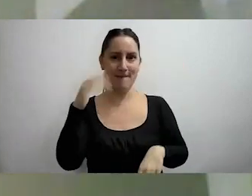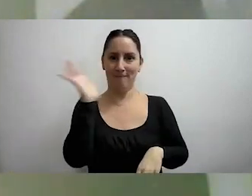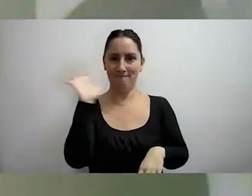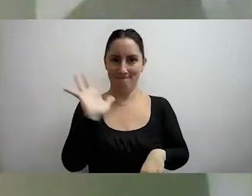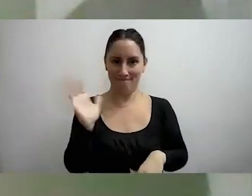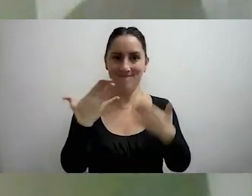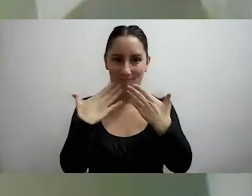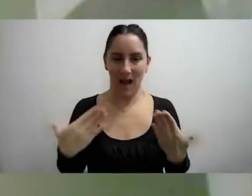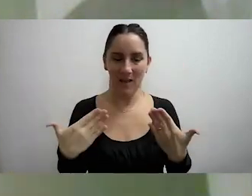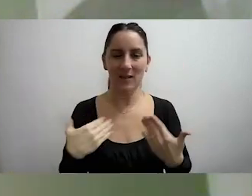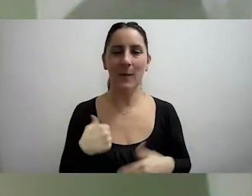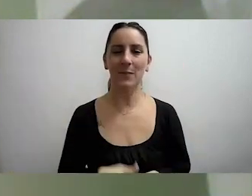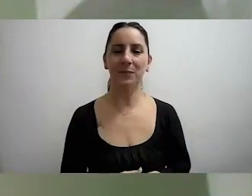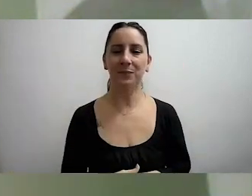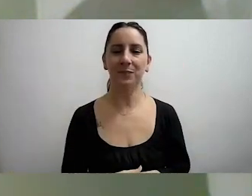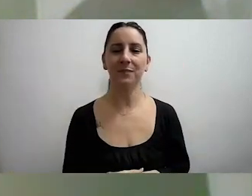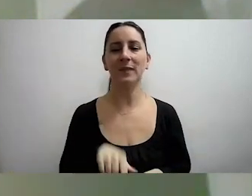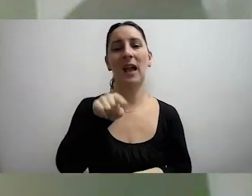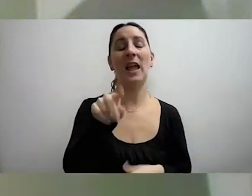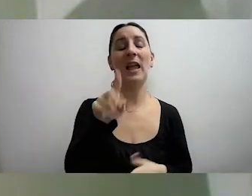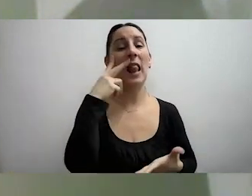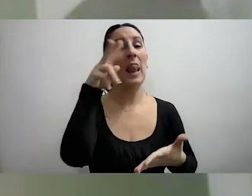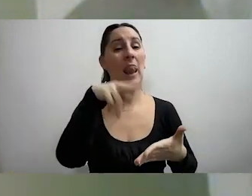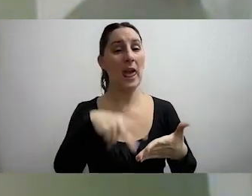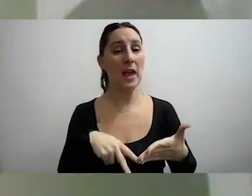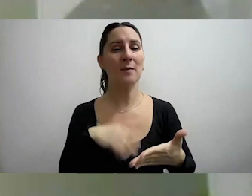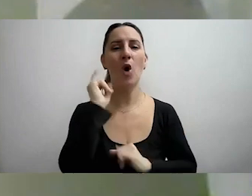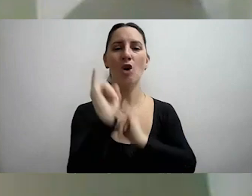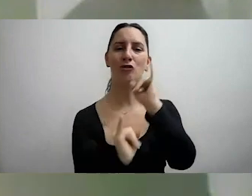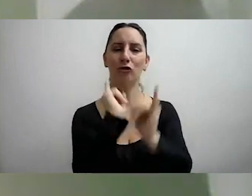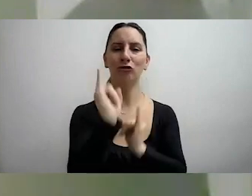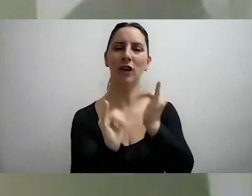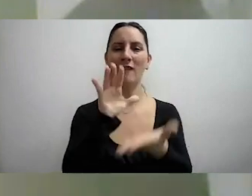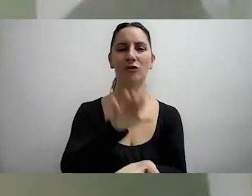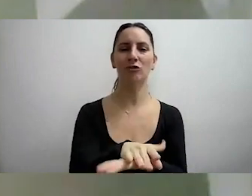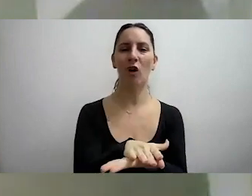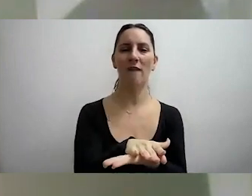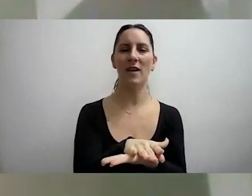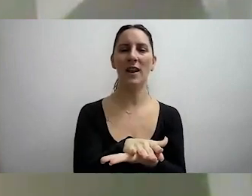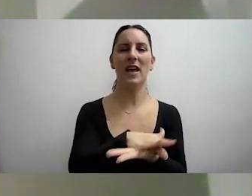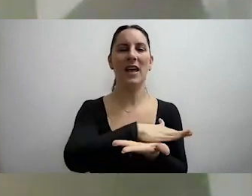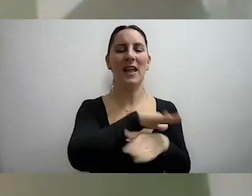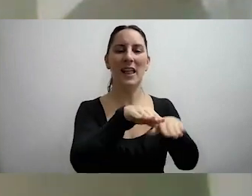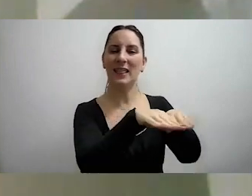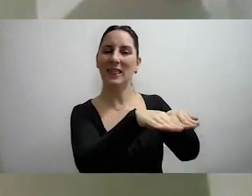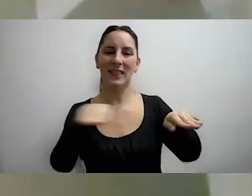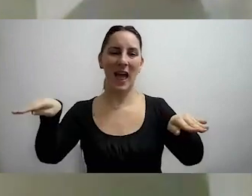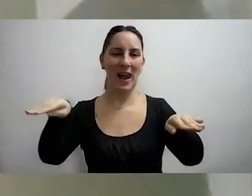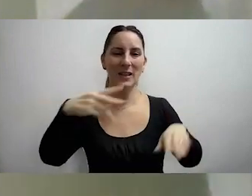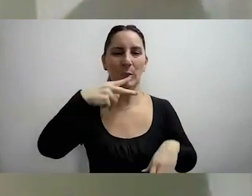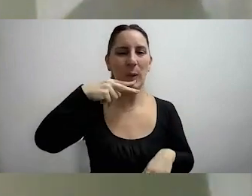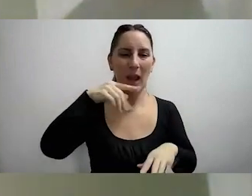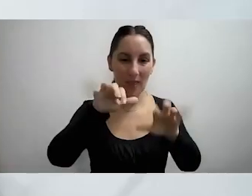también leí ahí lo que comentabas, también lo de las terrazas verdes, lo leí recién ahí en